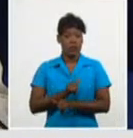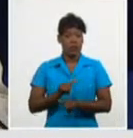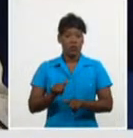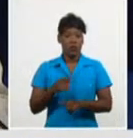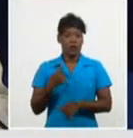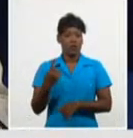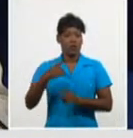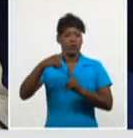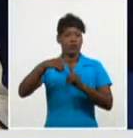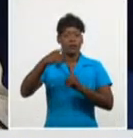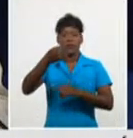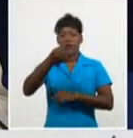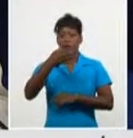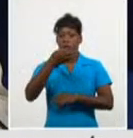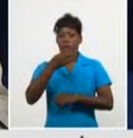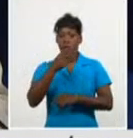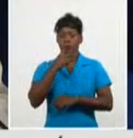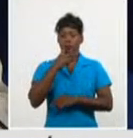tratamientos aplicados.